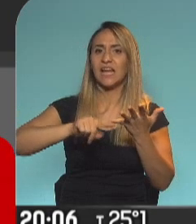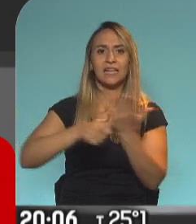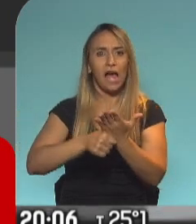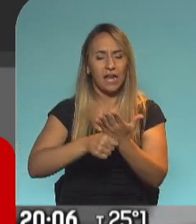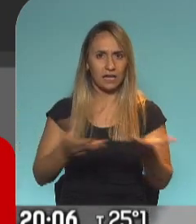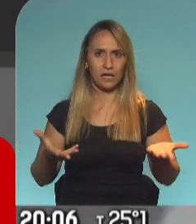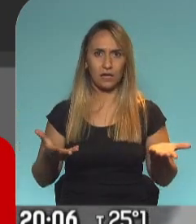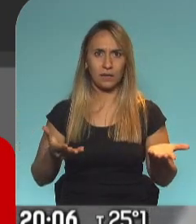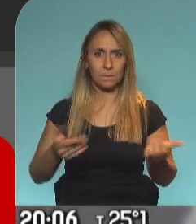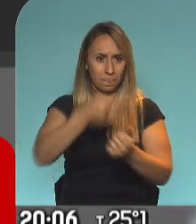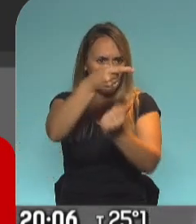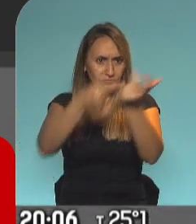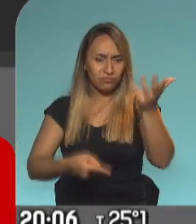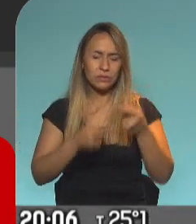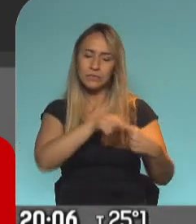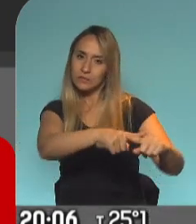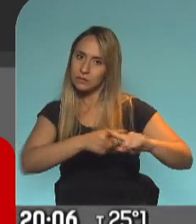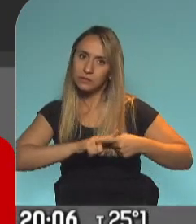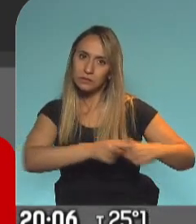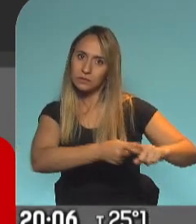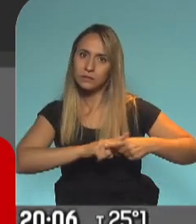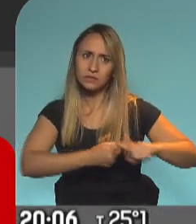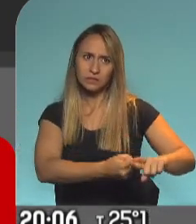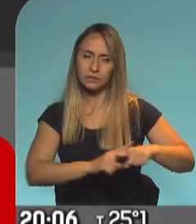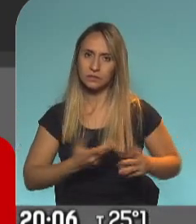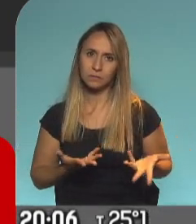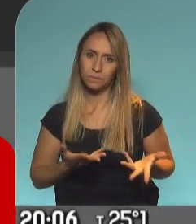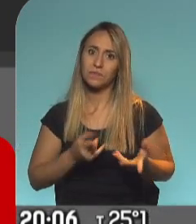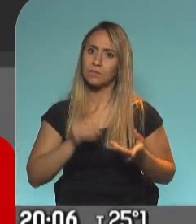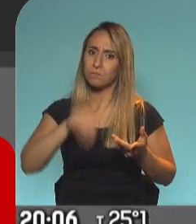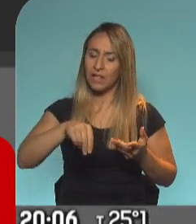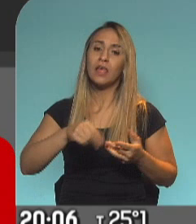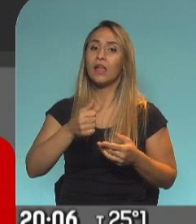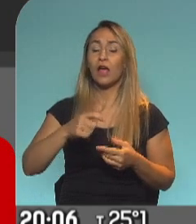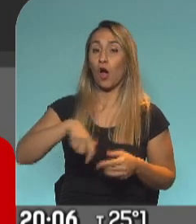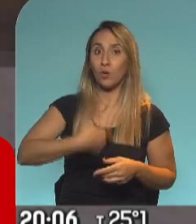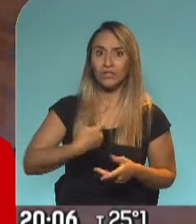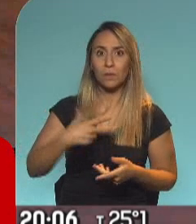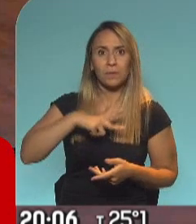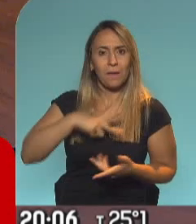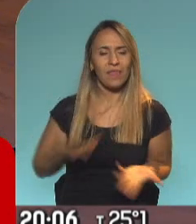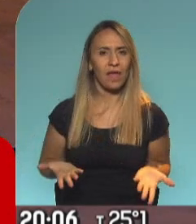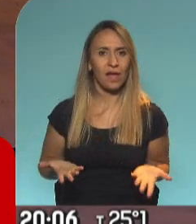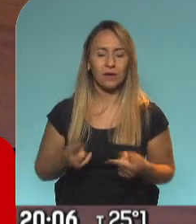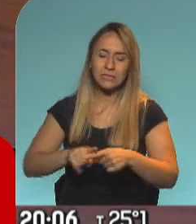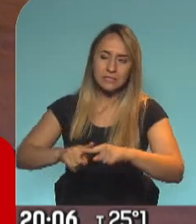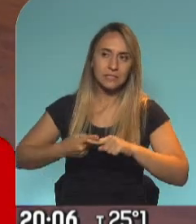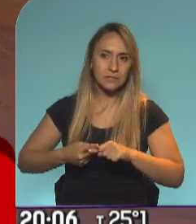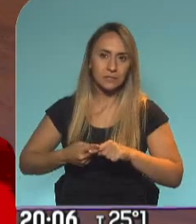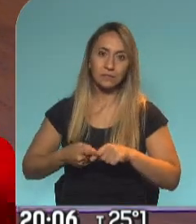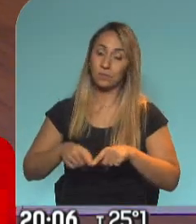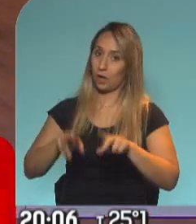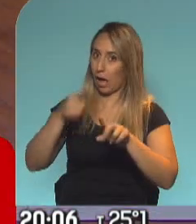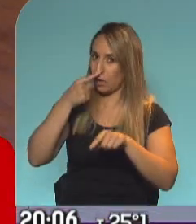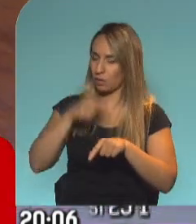carne. Es una discusión que estamos dando. Y también me pasó con la medicina prepaga. Habría un tema allí en